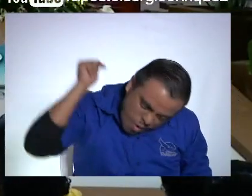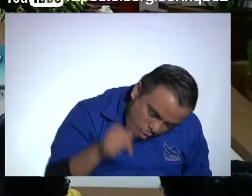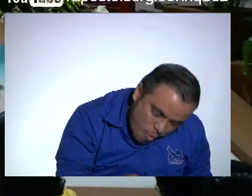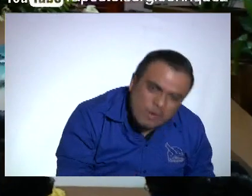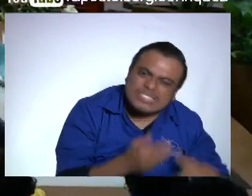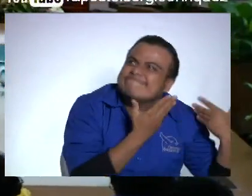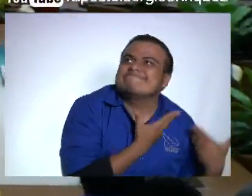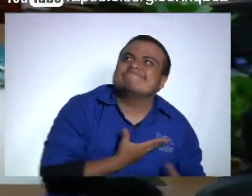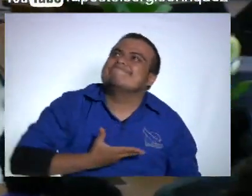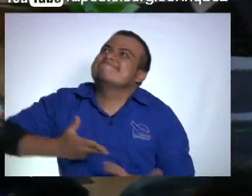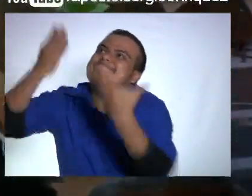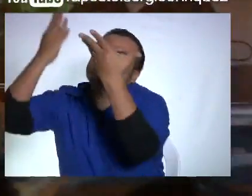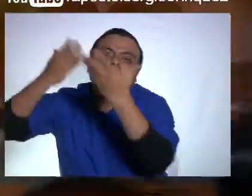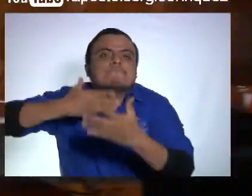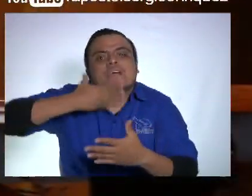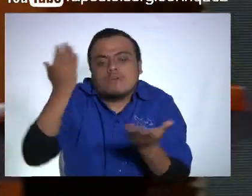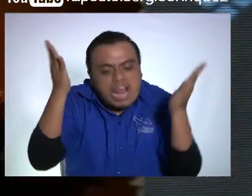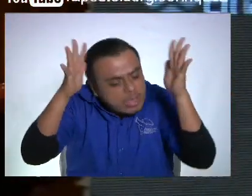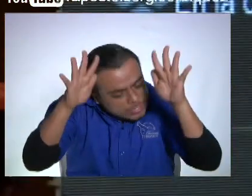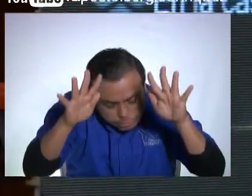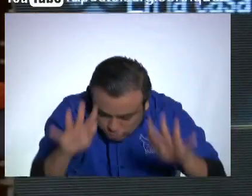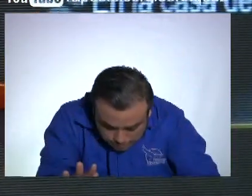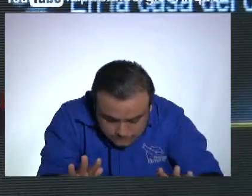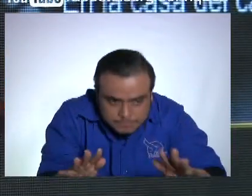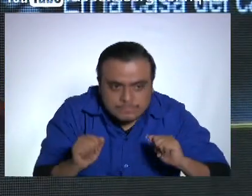mejor perfume, hermano.